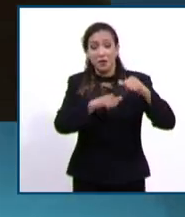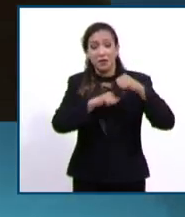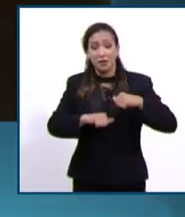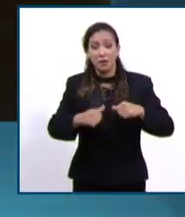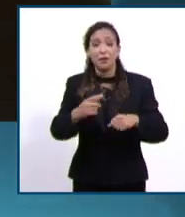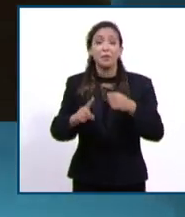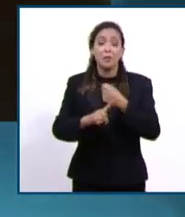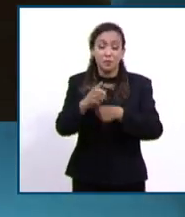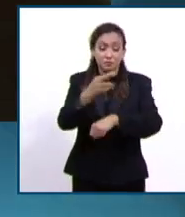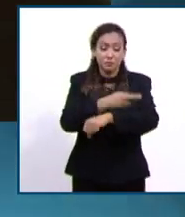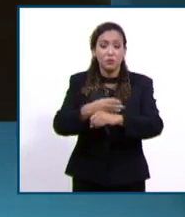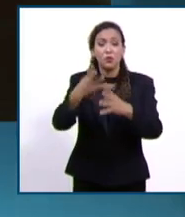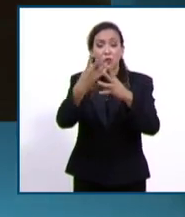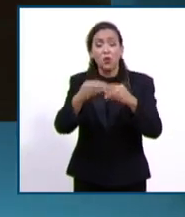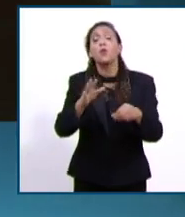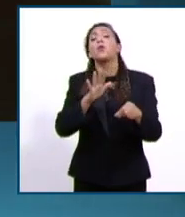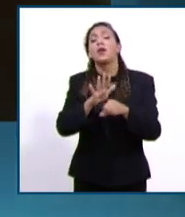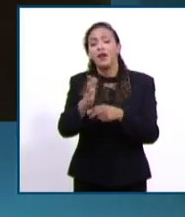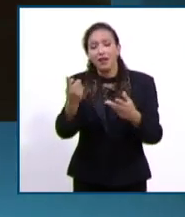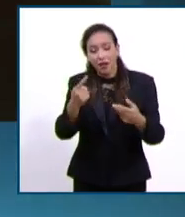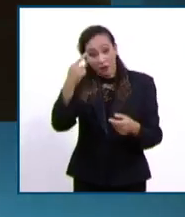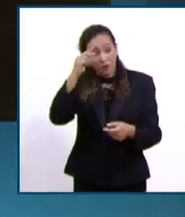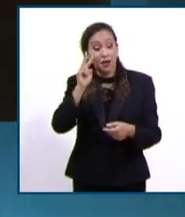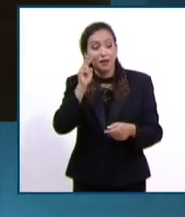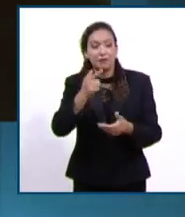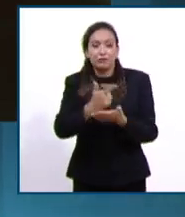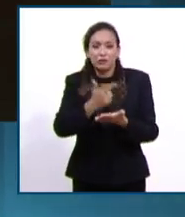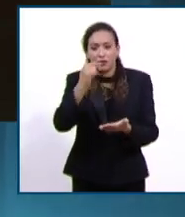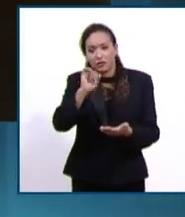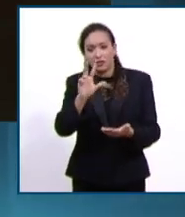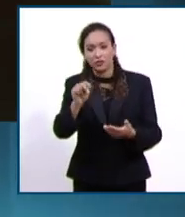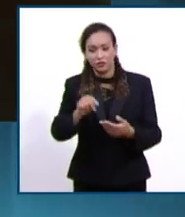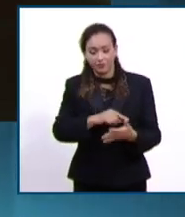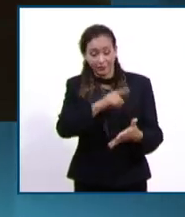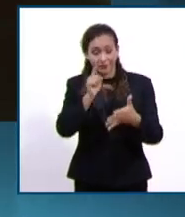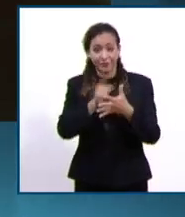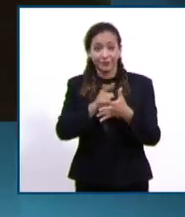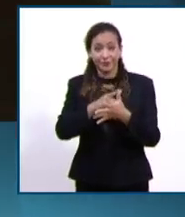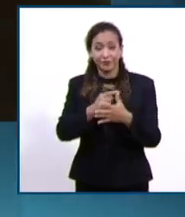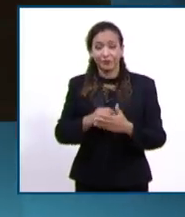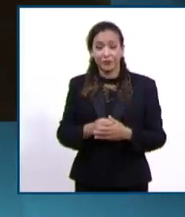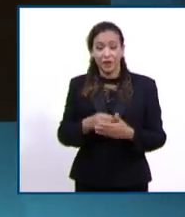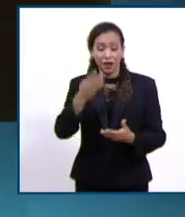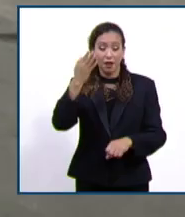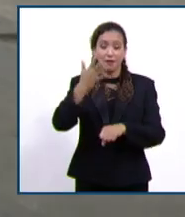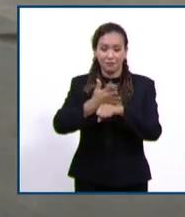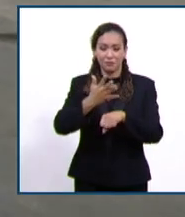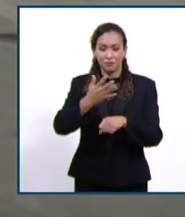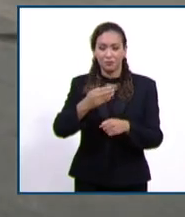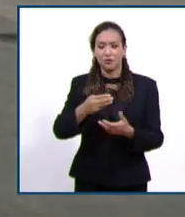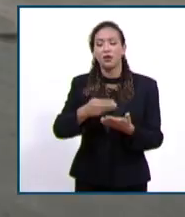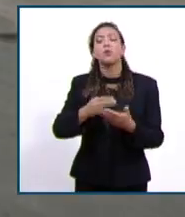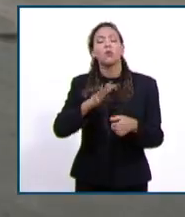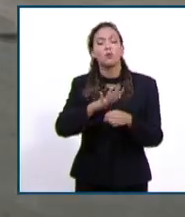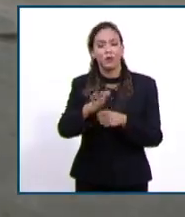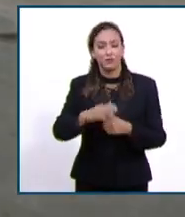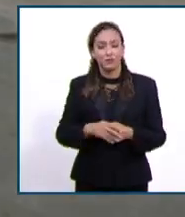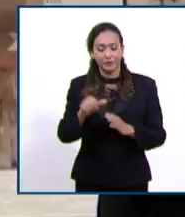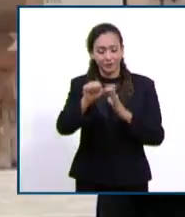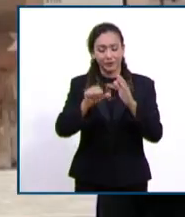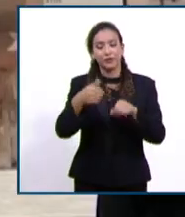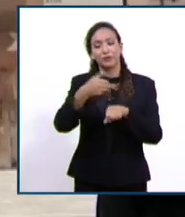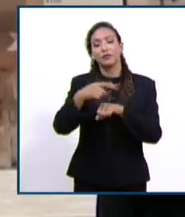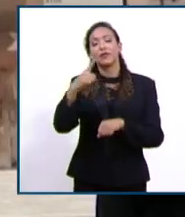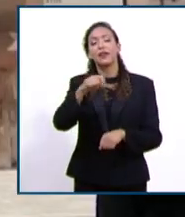el procedimiento en razón de la gravedad, y en quinto lugar, las sanciones aplicables. El artículo 117